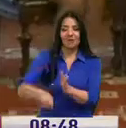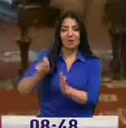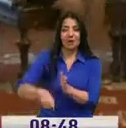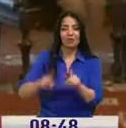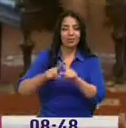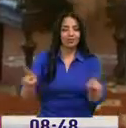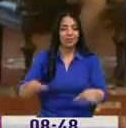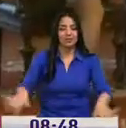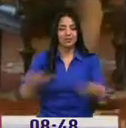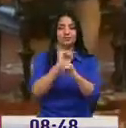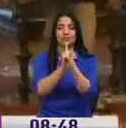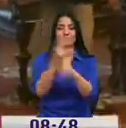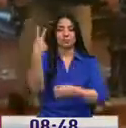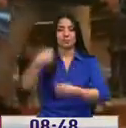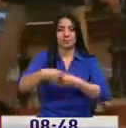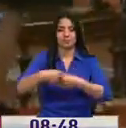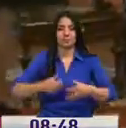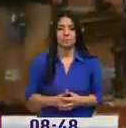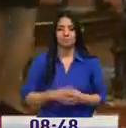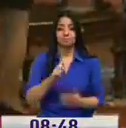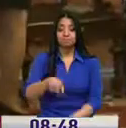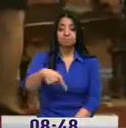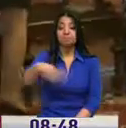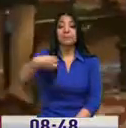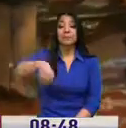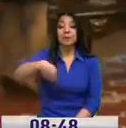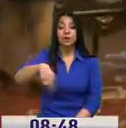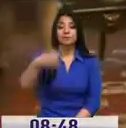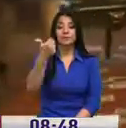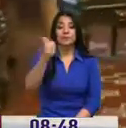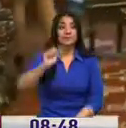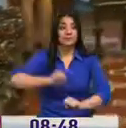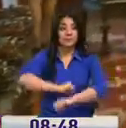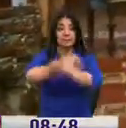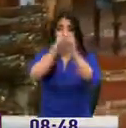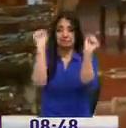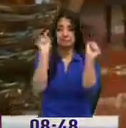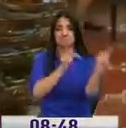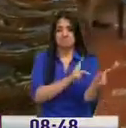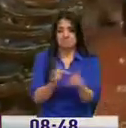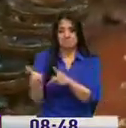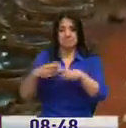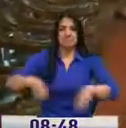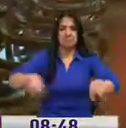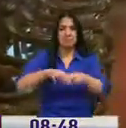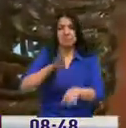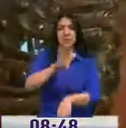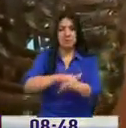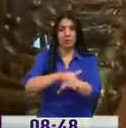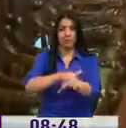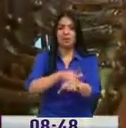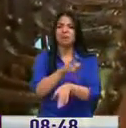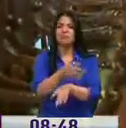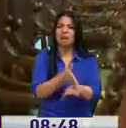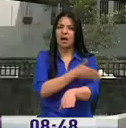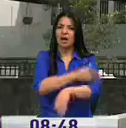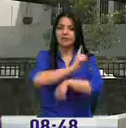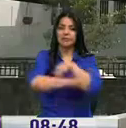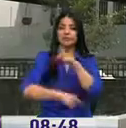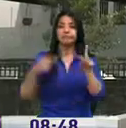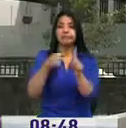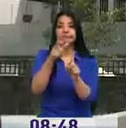otras entidades. Entre tanto, para el próximo miércoles a las 10 de la mañana, se fijó la audiencia sobre el incumplimiento de medidas cautelares de